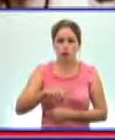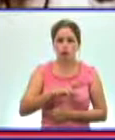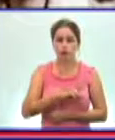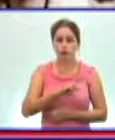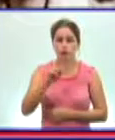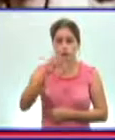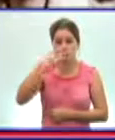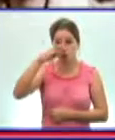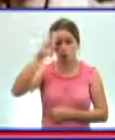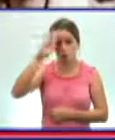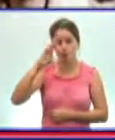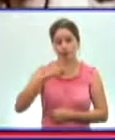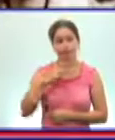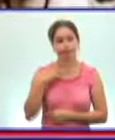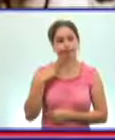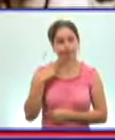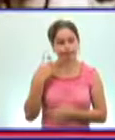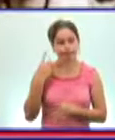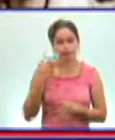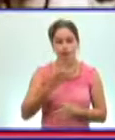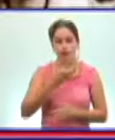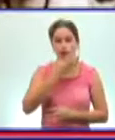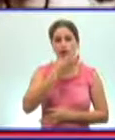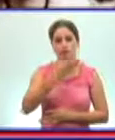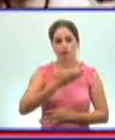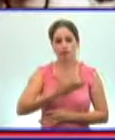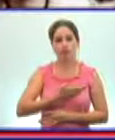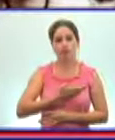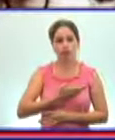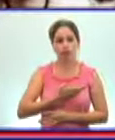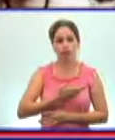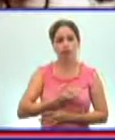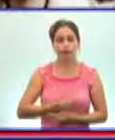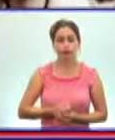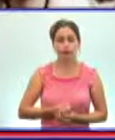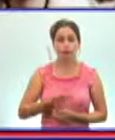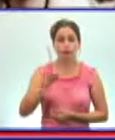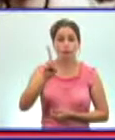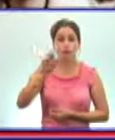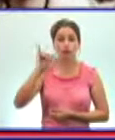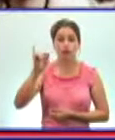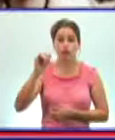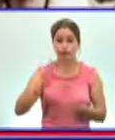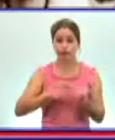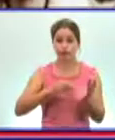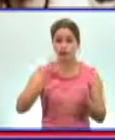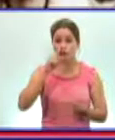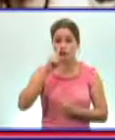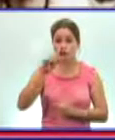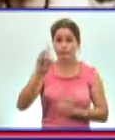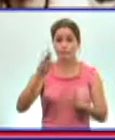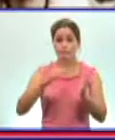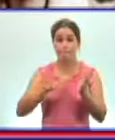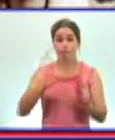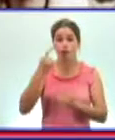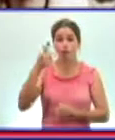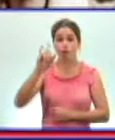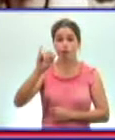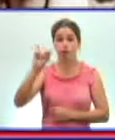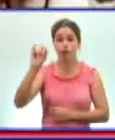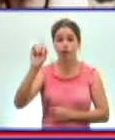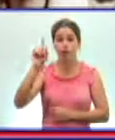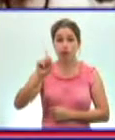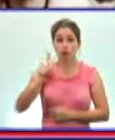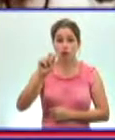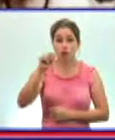pues fallece Fidel Castro. Y el 26 de noviembre de 1961 tiene lugar uno de los hechos